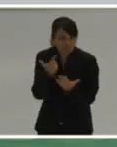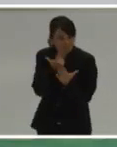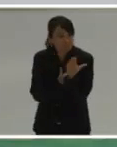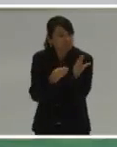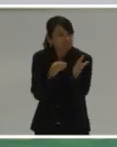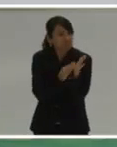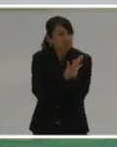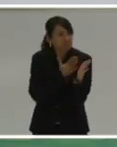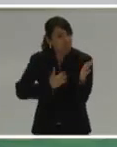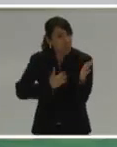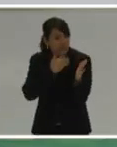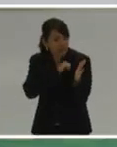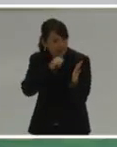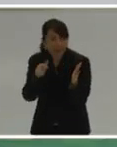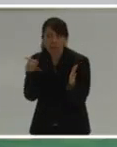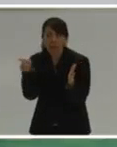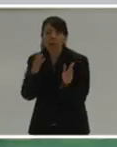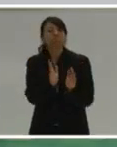y